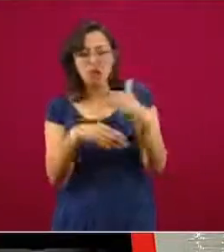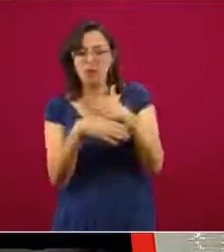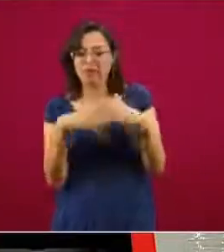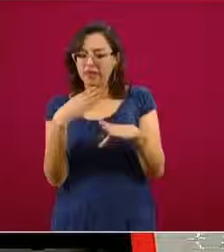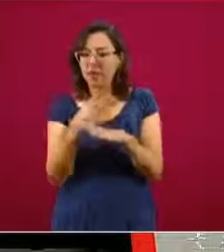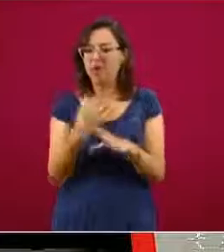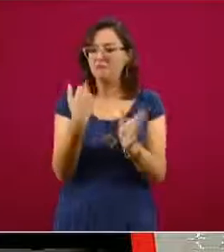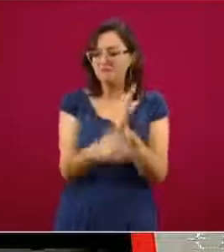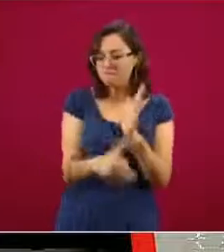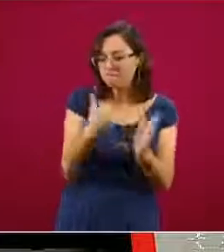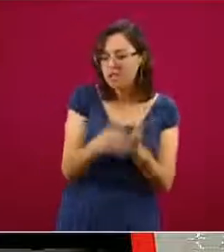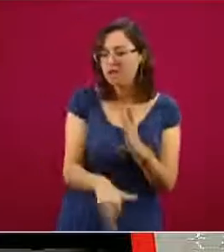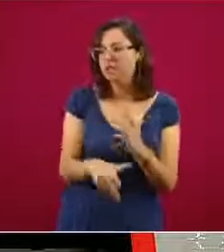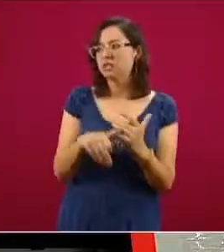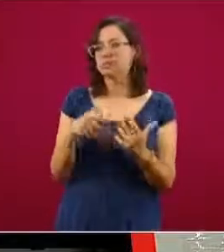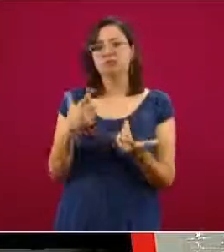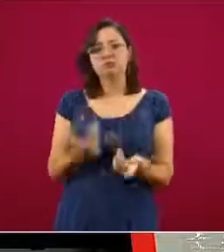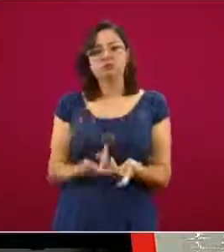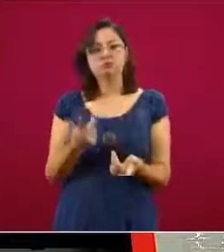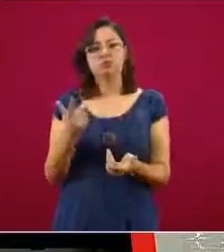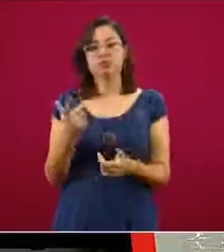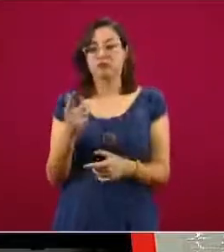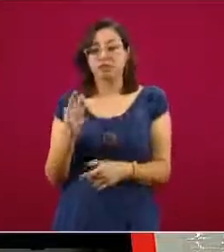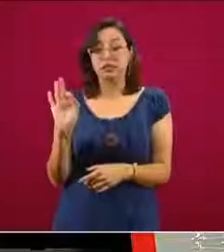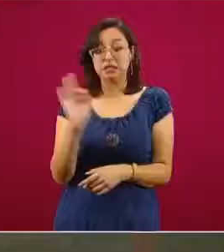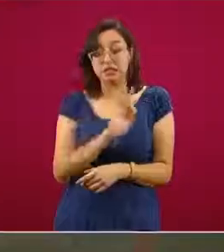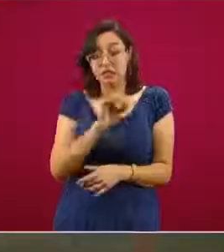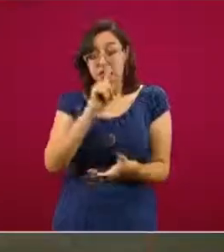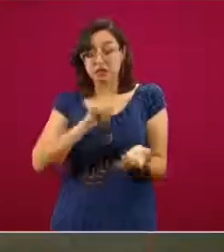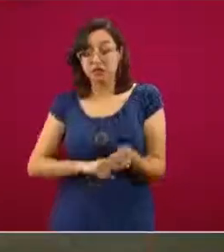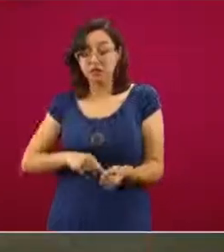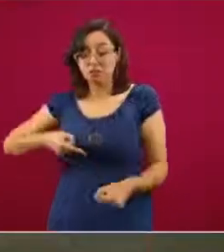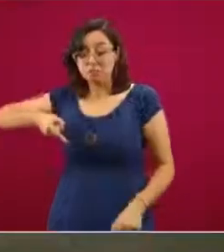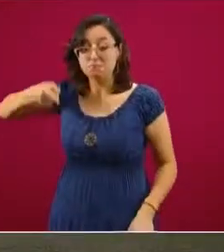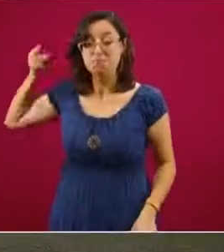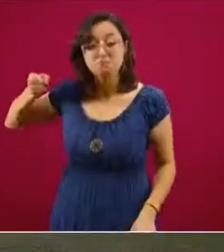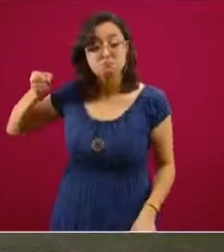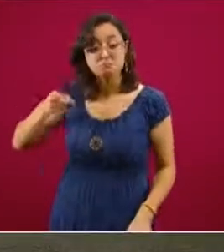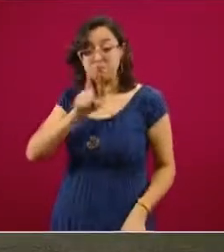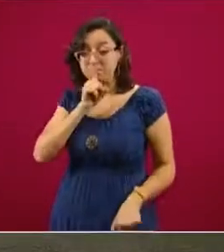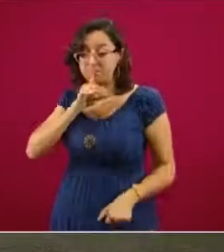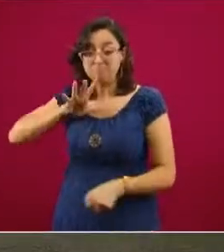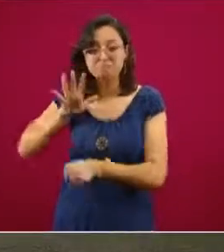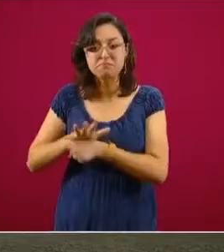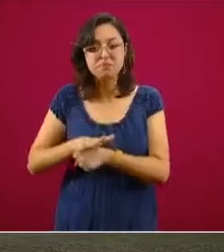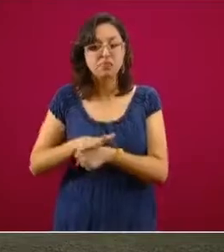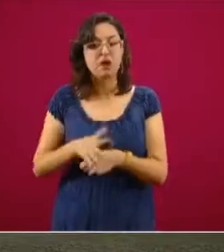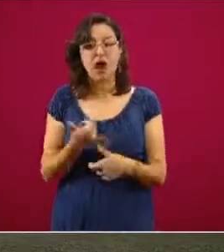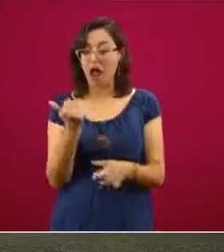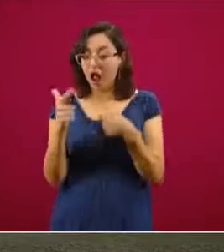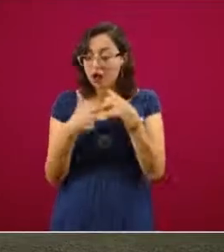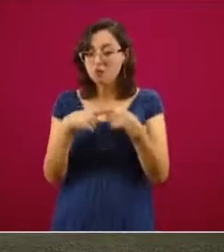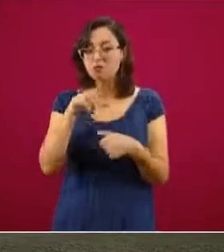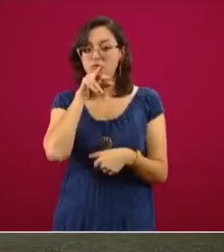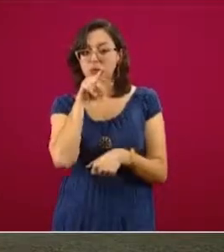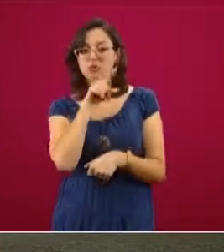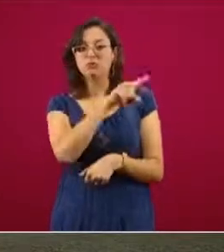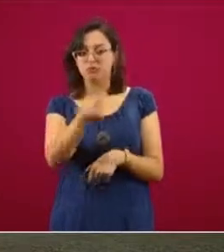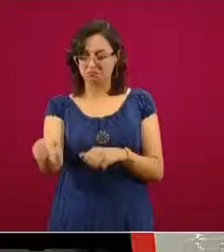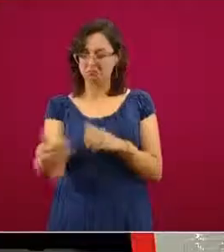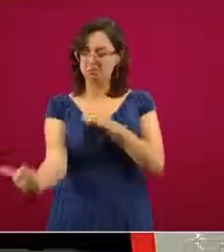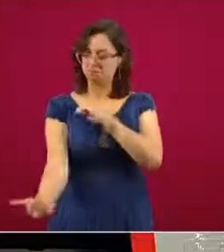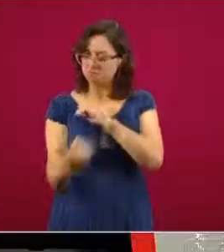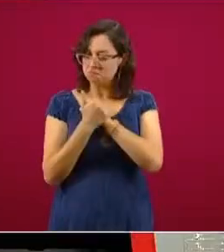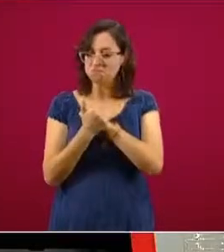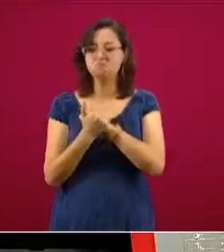protección personal o que tengan alguna amenaza de cualquier tema que les preocupe. Yo les pediría que lo hagan ahí